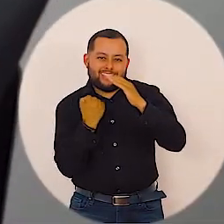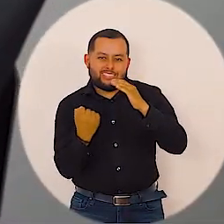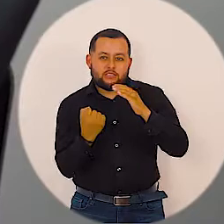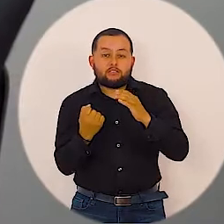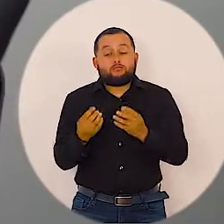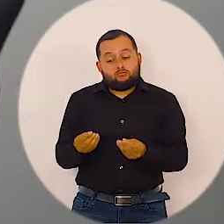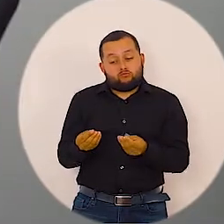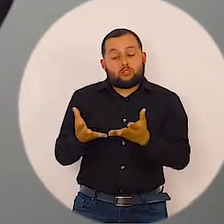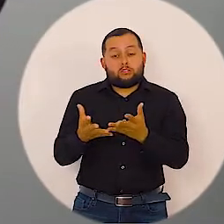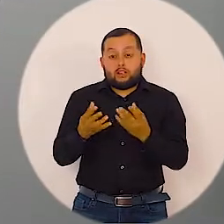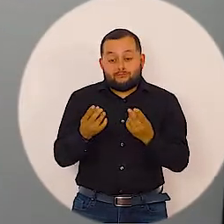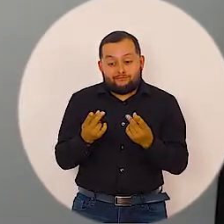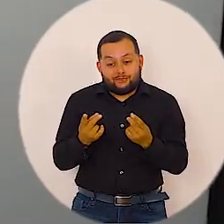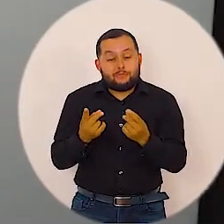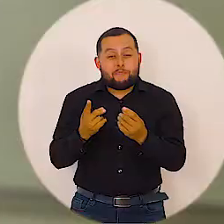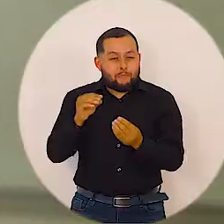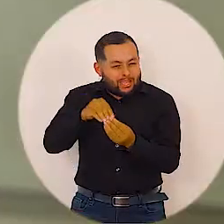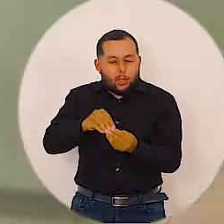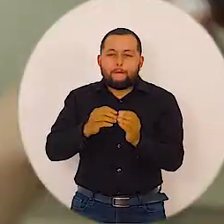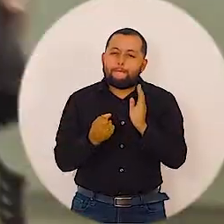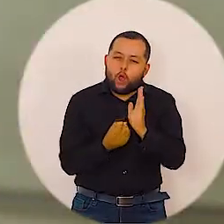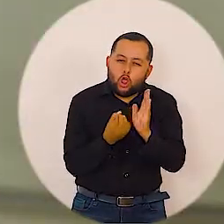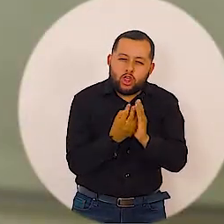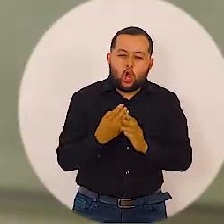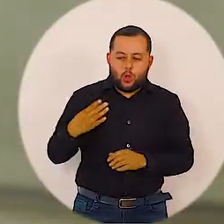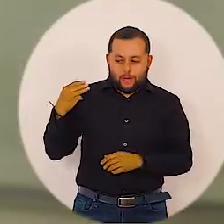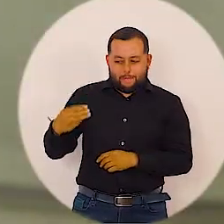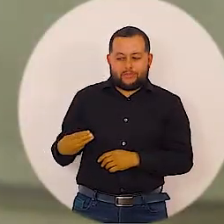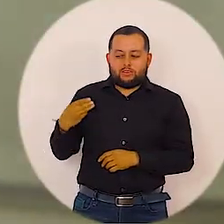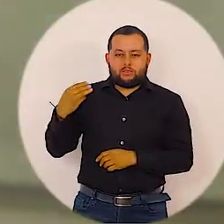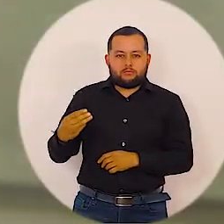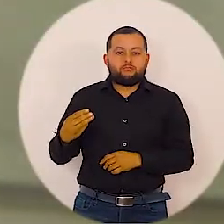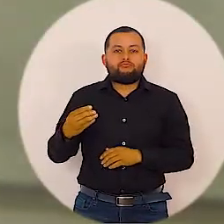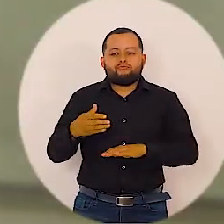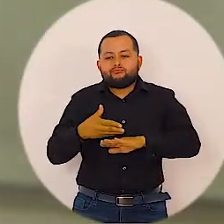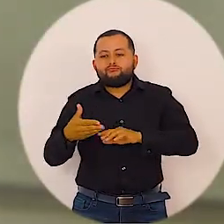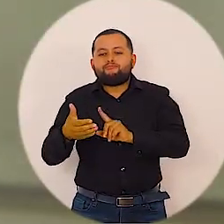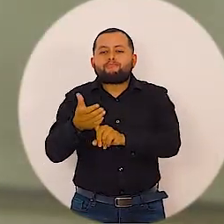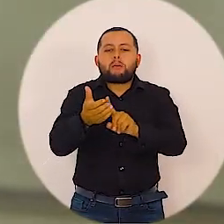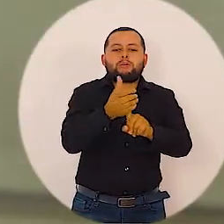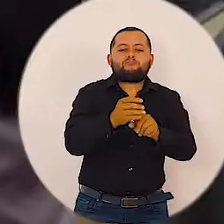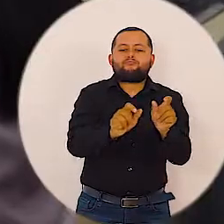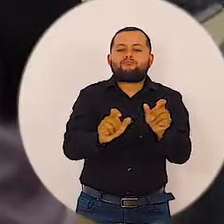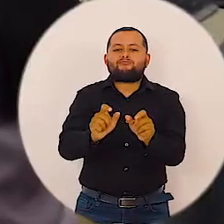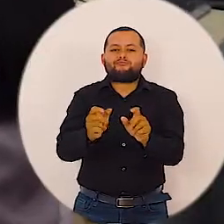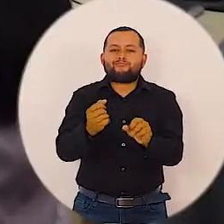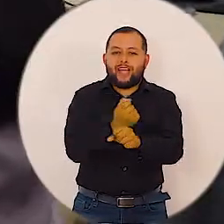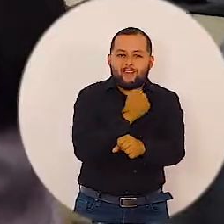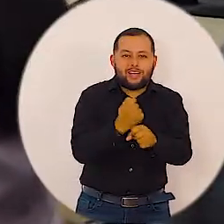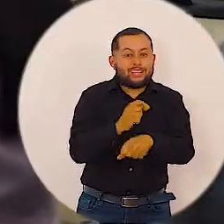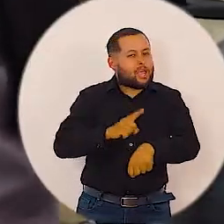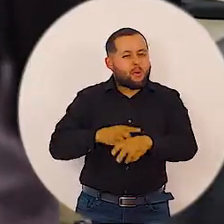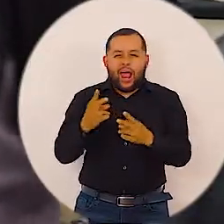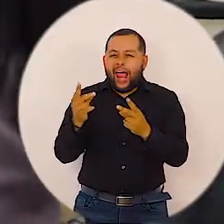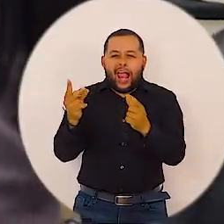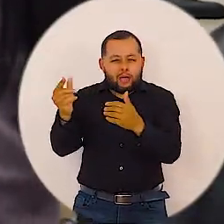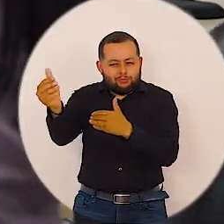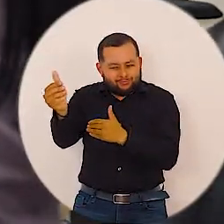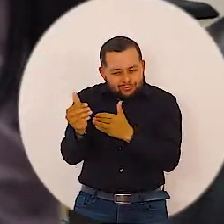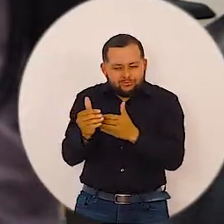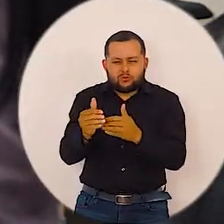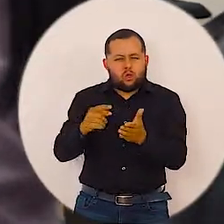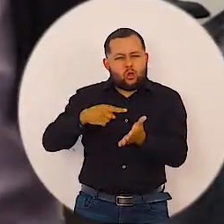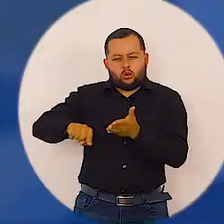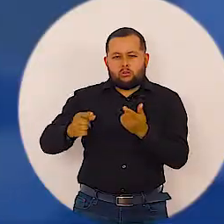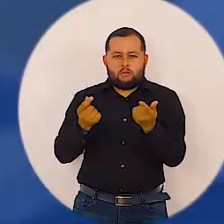contribuyendo al aumento de la productividad, competitividad y consecución de sus trabajadores en un menor tiempo y sin